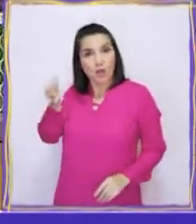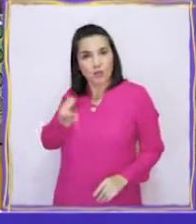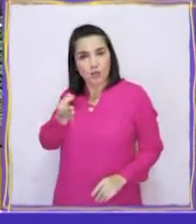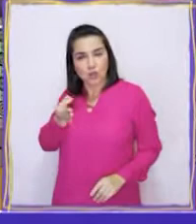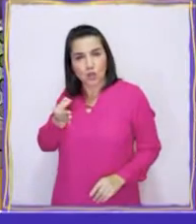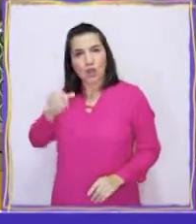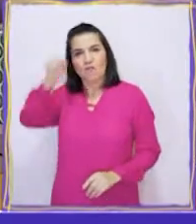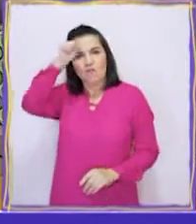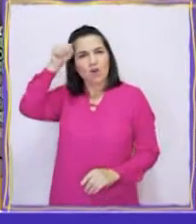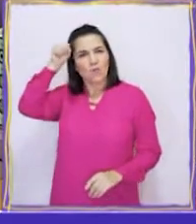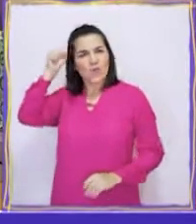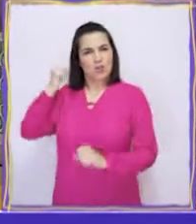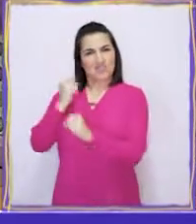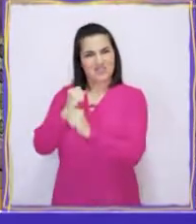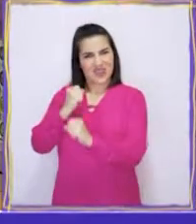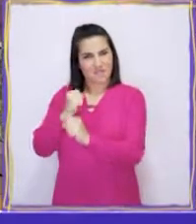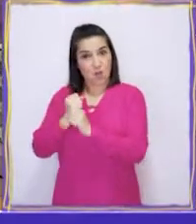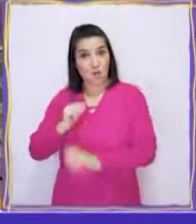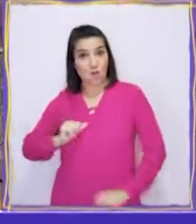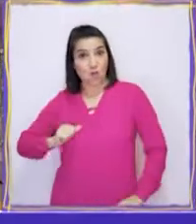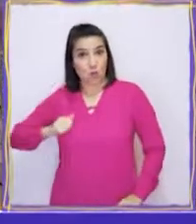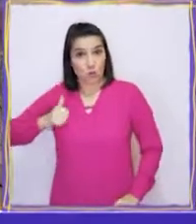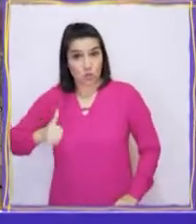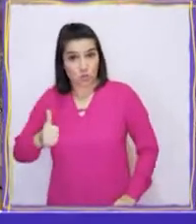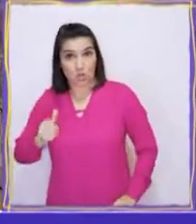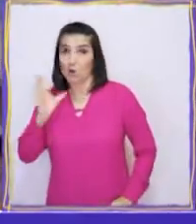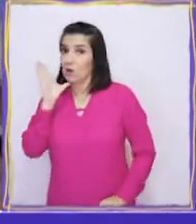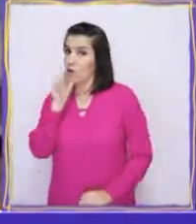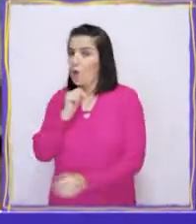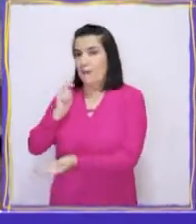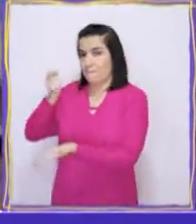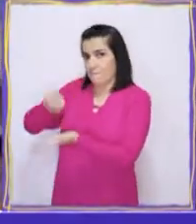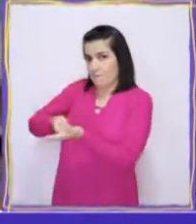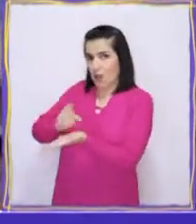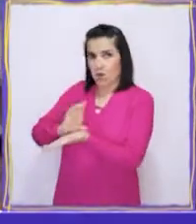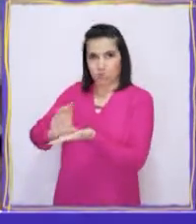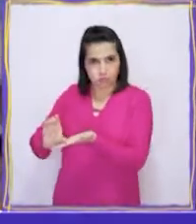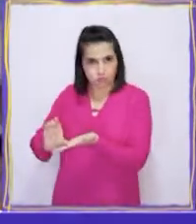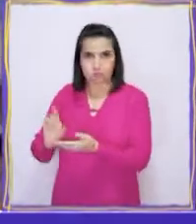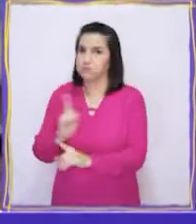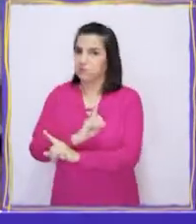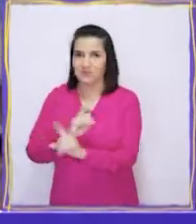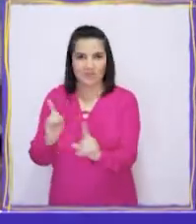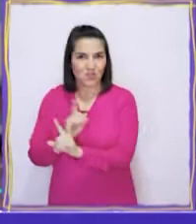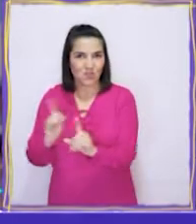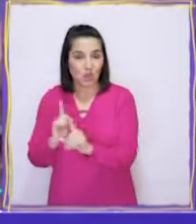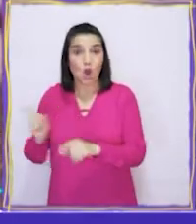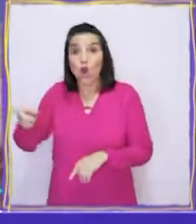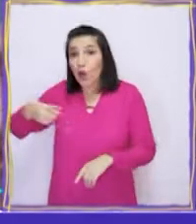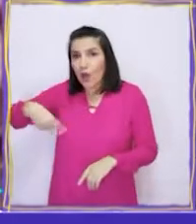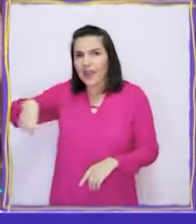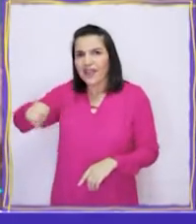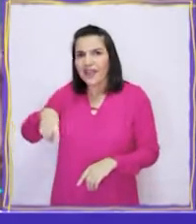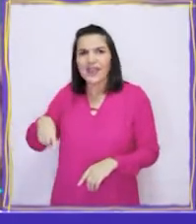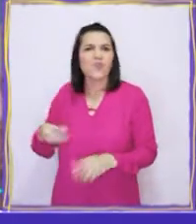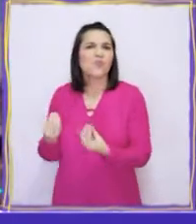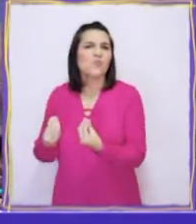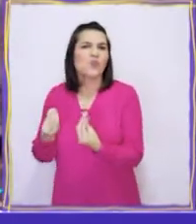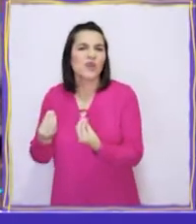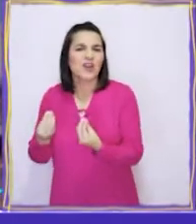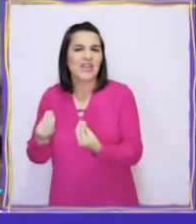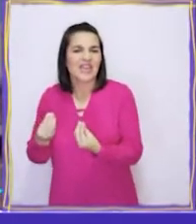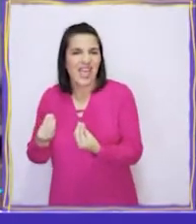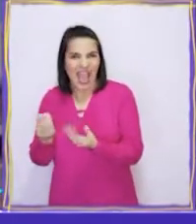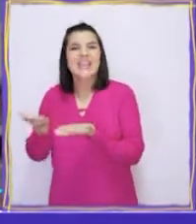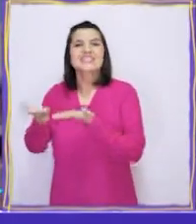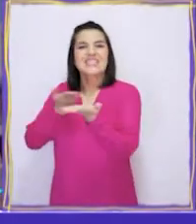contó que los bomberos trabajan de forma voluntaria y no reciben un pago por su trabajo. Ellos lo hacen